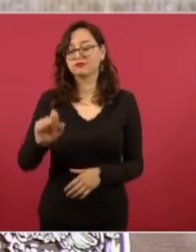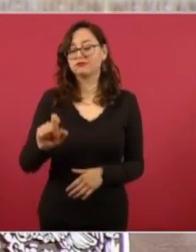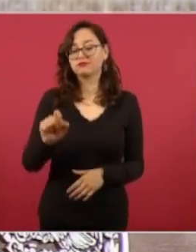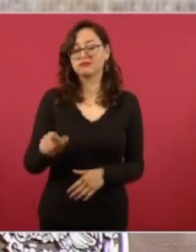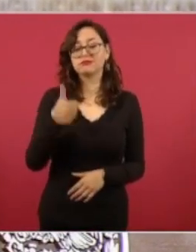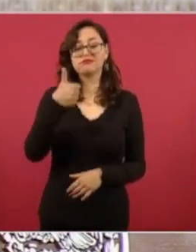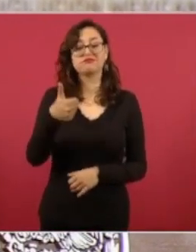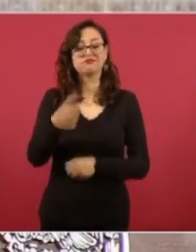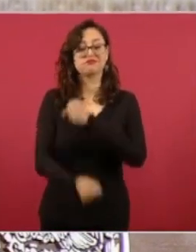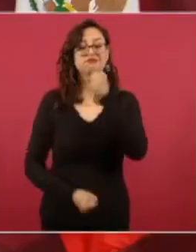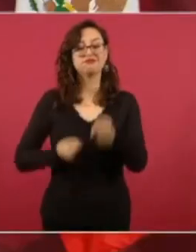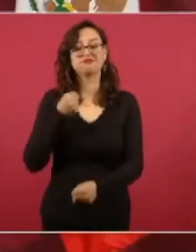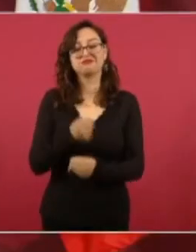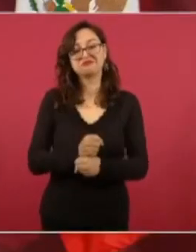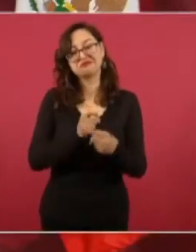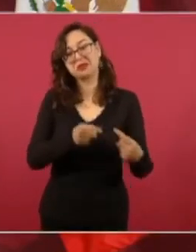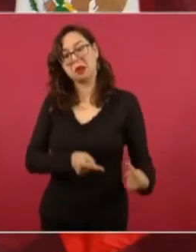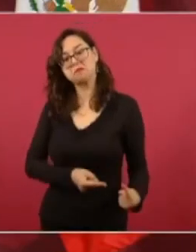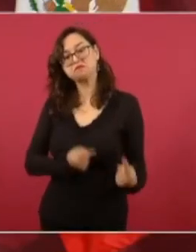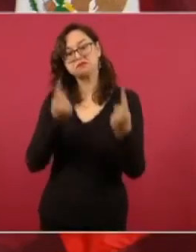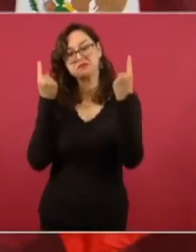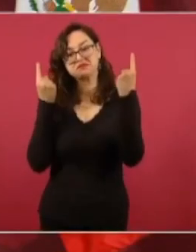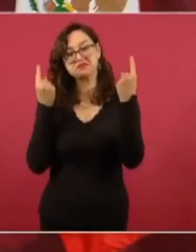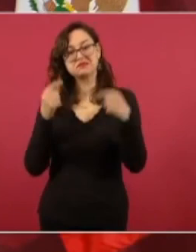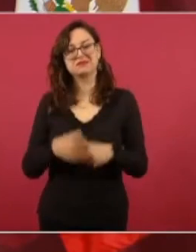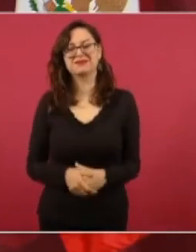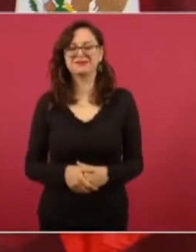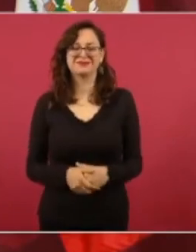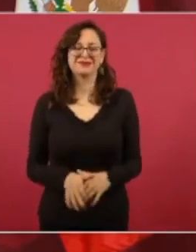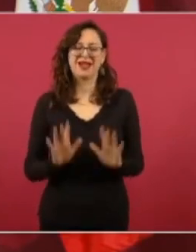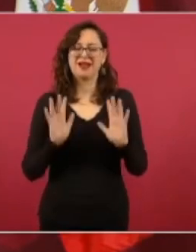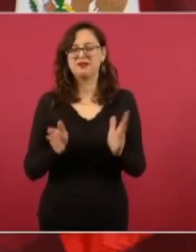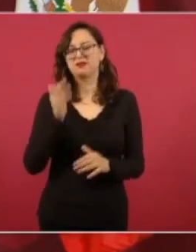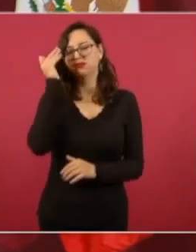26 años. O sea, ya llovió.